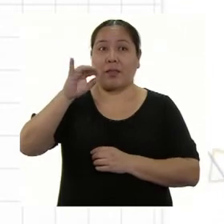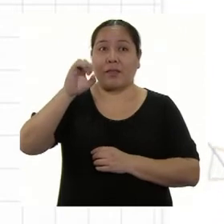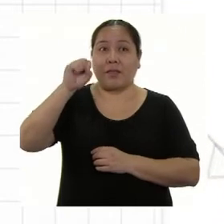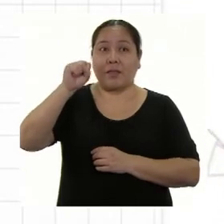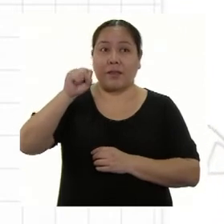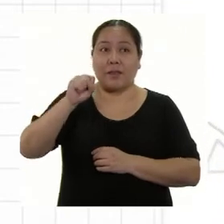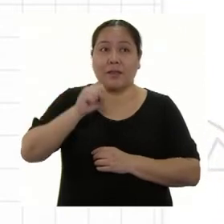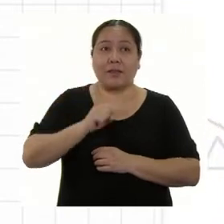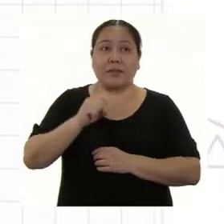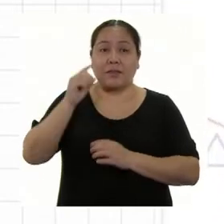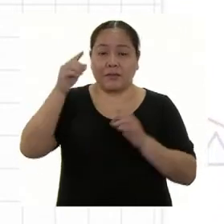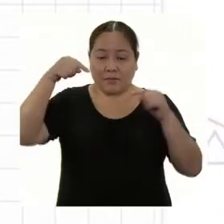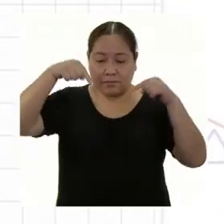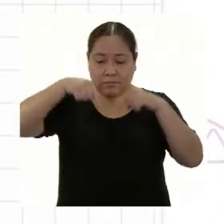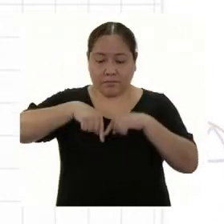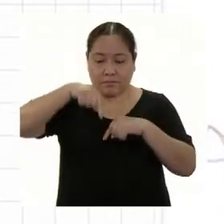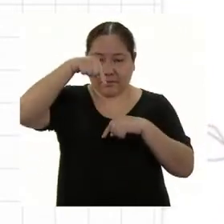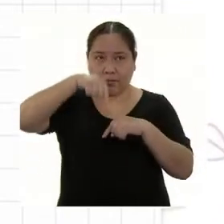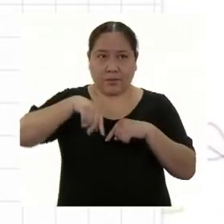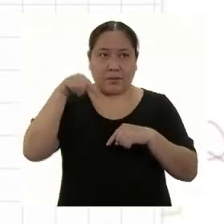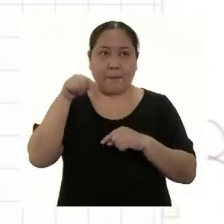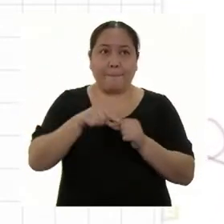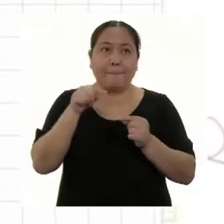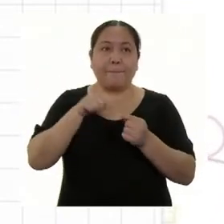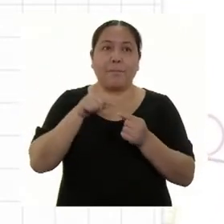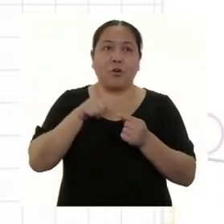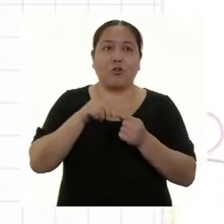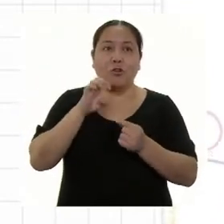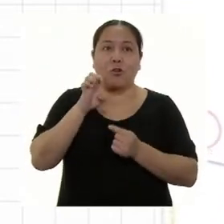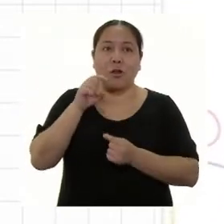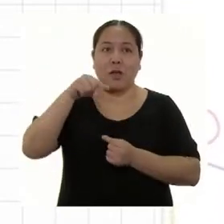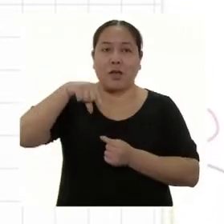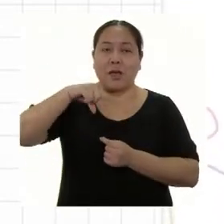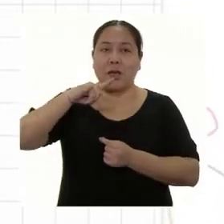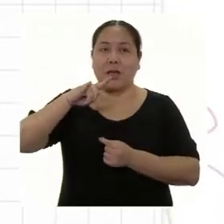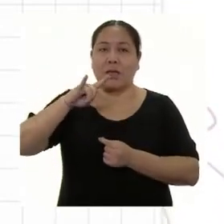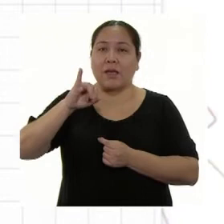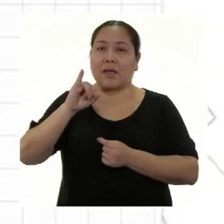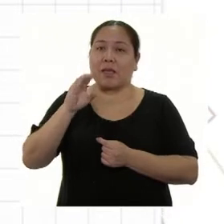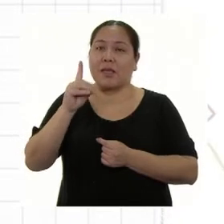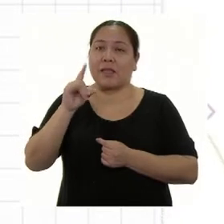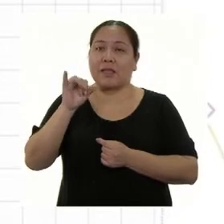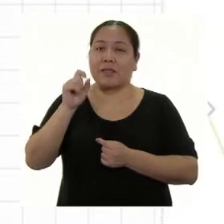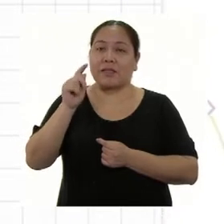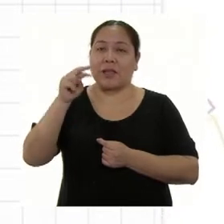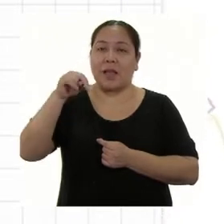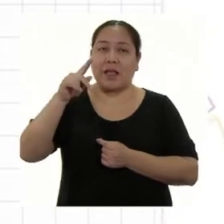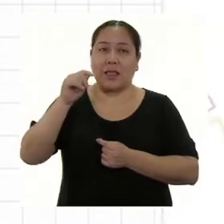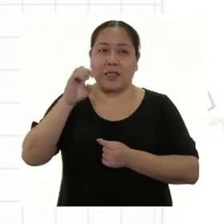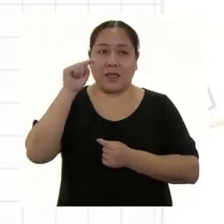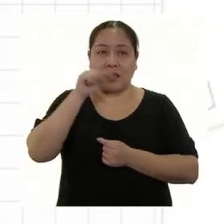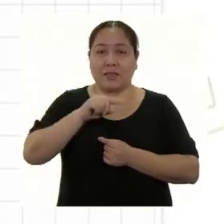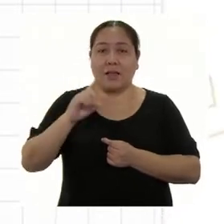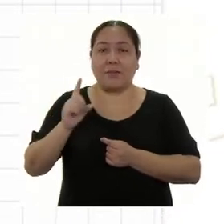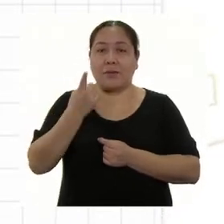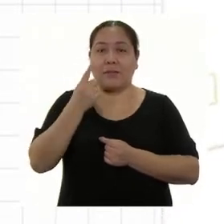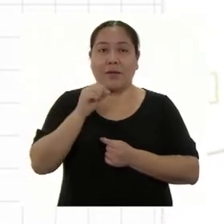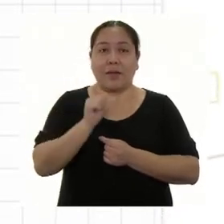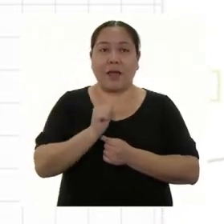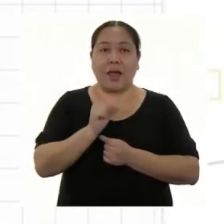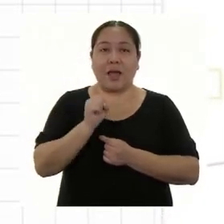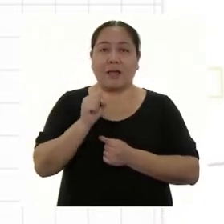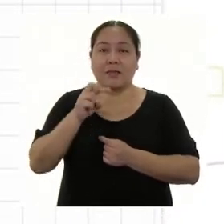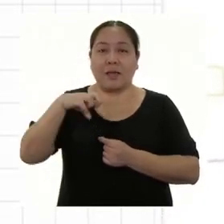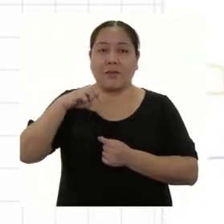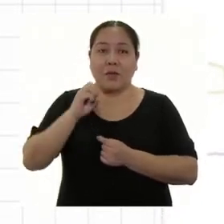de estos tenemos el punto equidistante. Correcto. Este punto equidistante será nuestro primer aspersor,